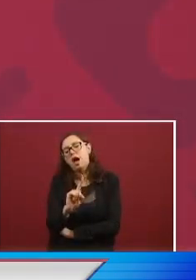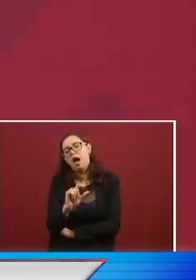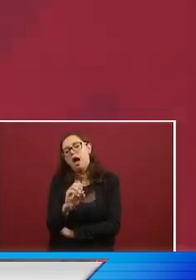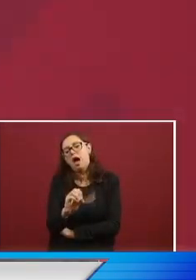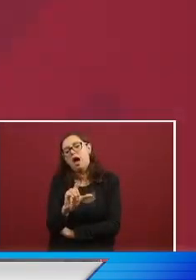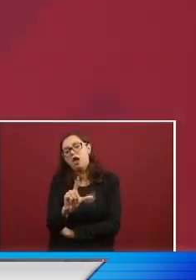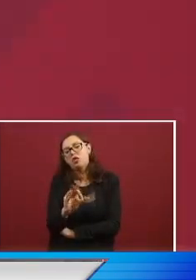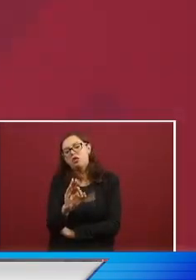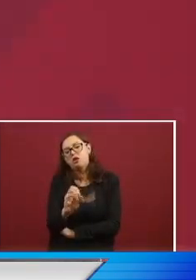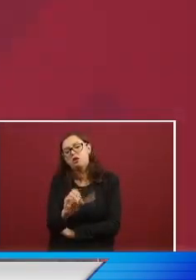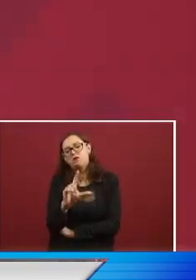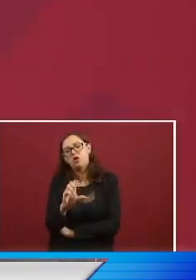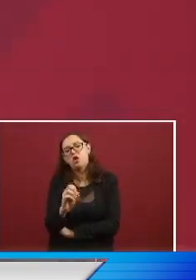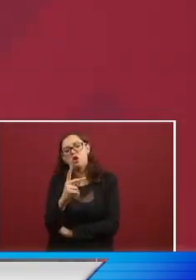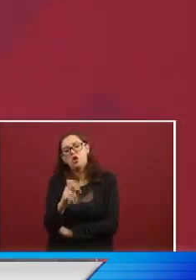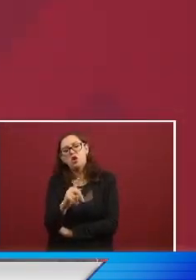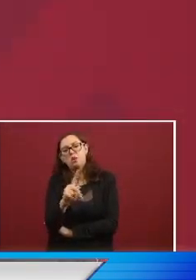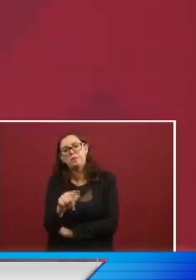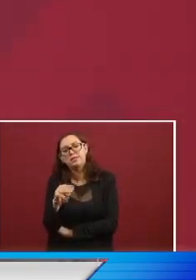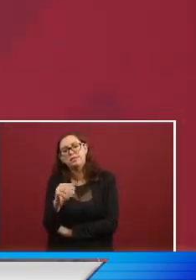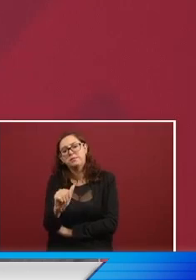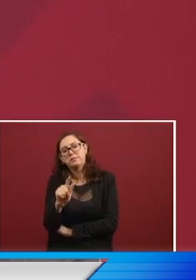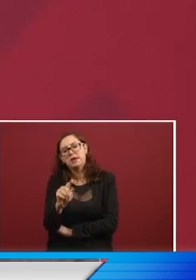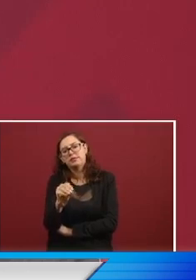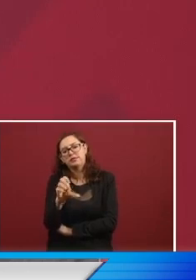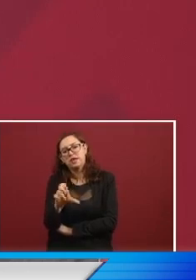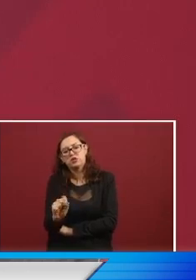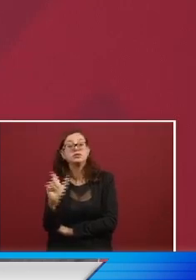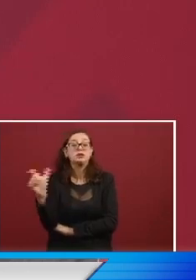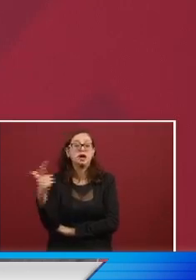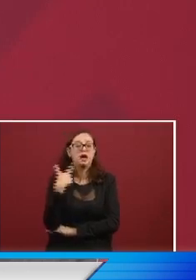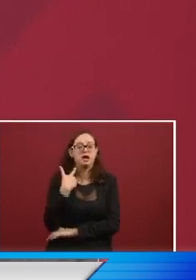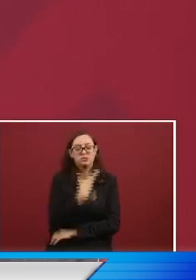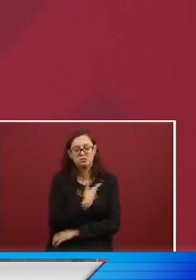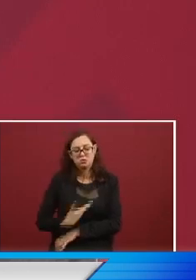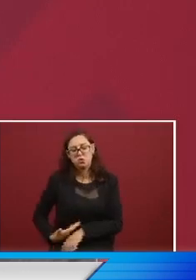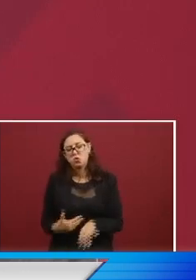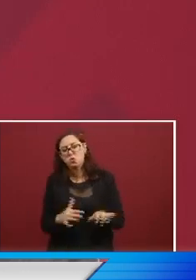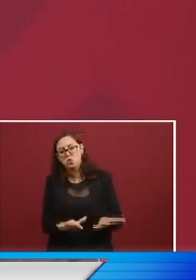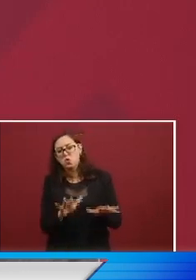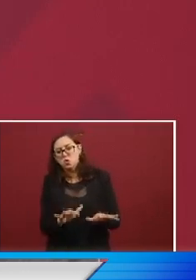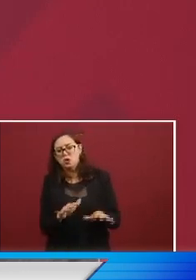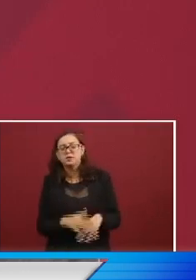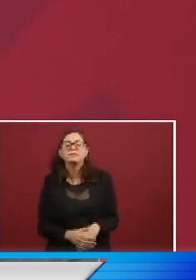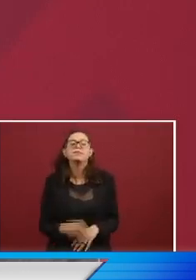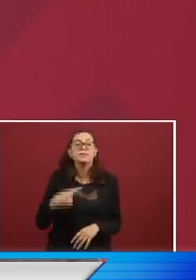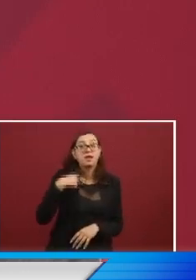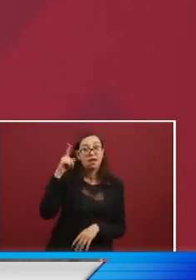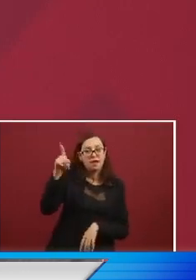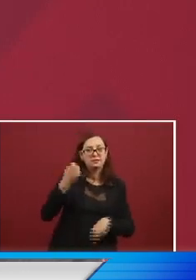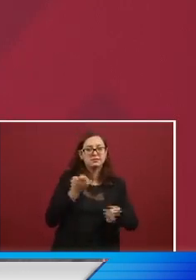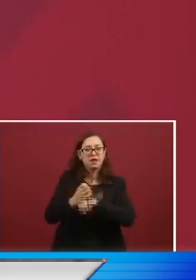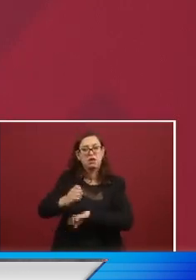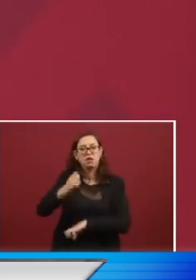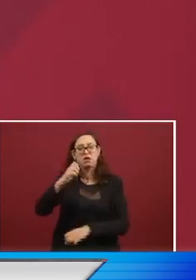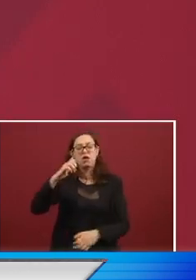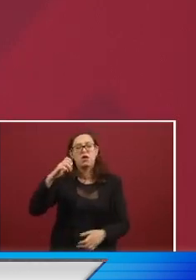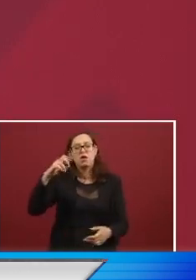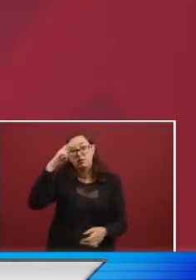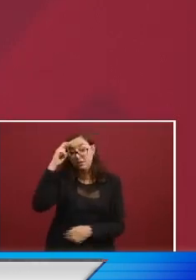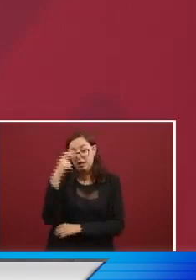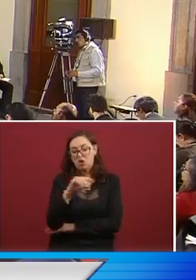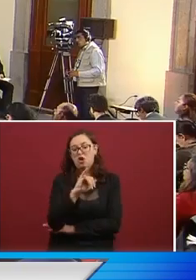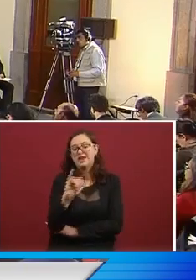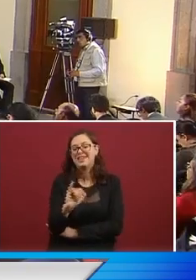Crecimiento económico. Y recordaba yo en Jilotepec en el Estado de México que